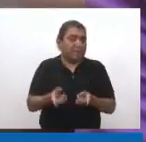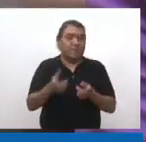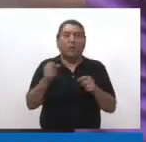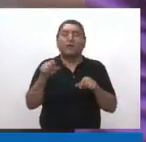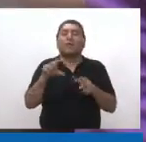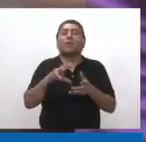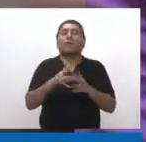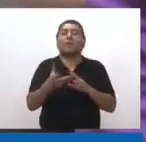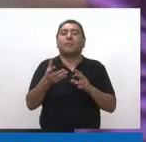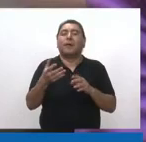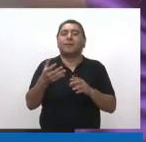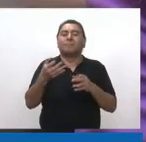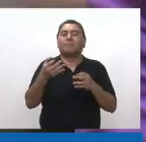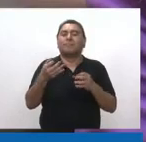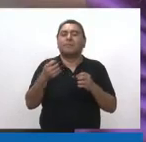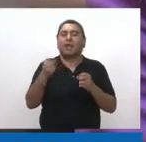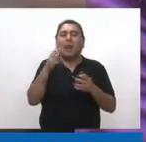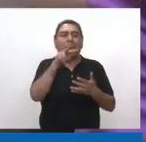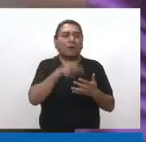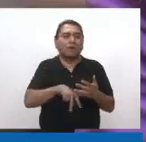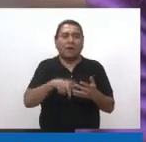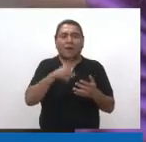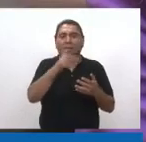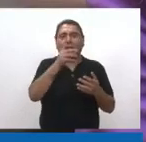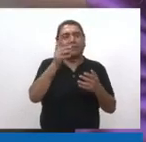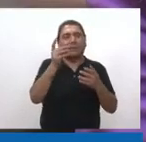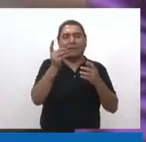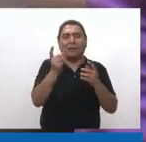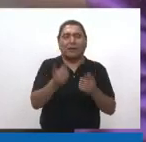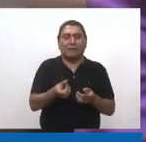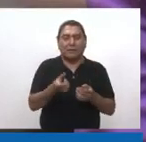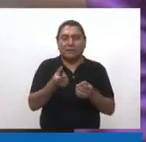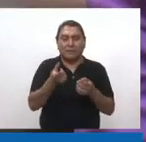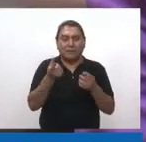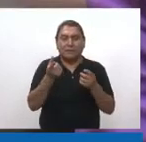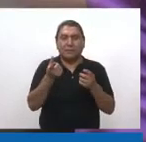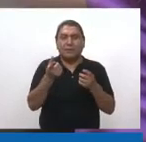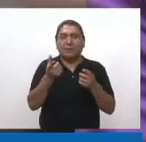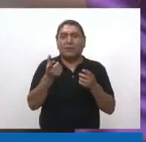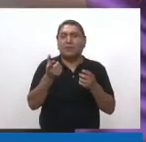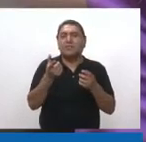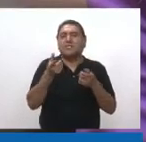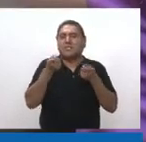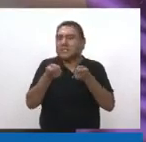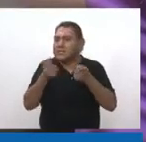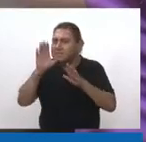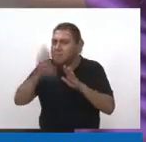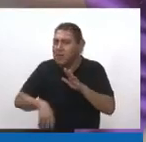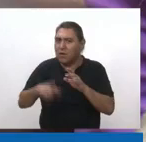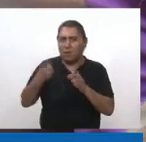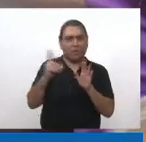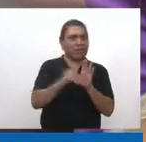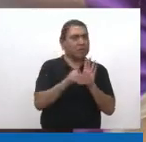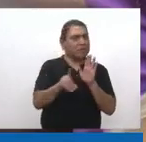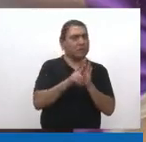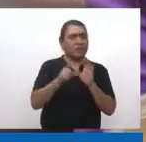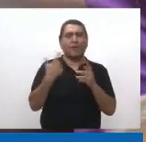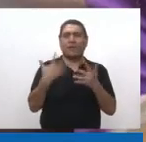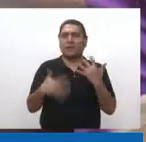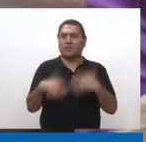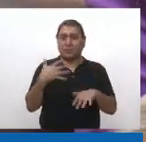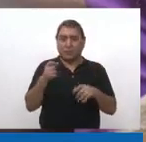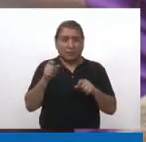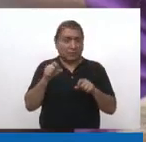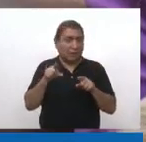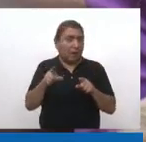de la lectura armónica de la Constitución Nacional y del derecho comparado. No se le puede exigir menos a un decreto de necesidad de urgencia que a la